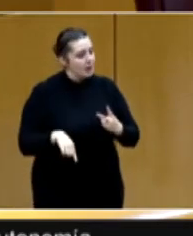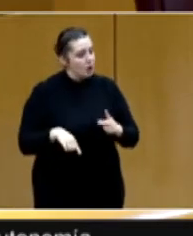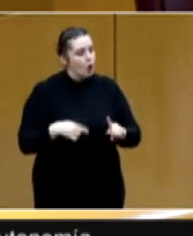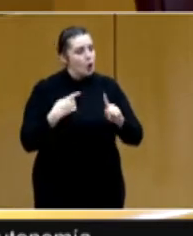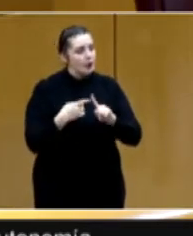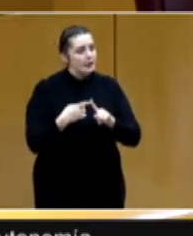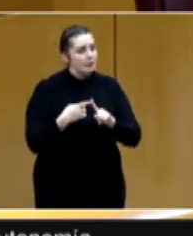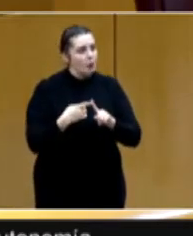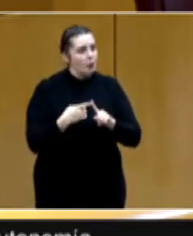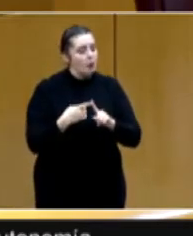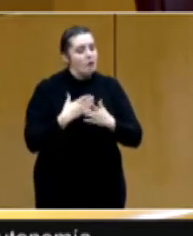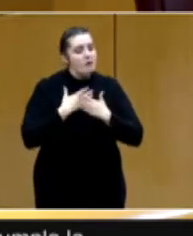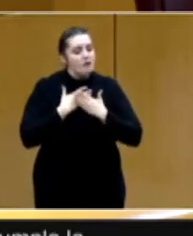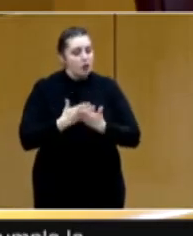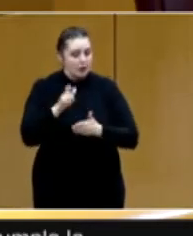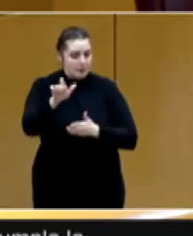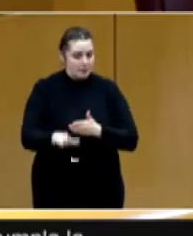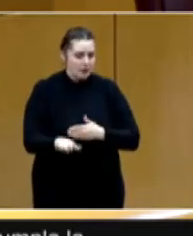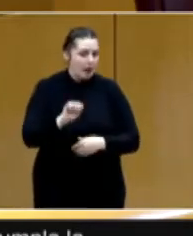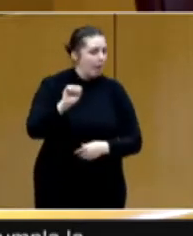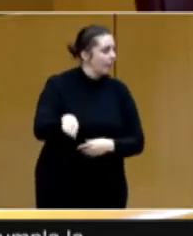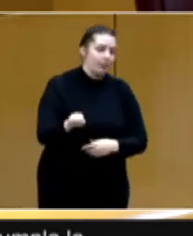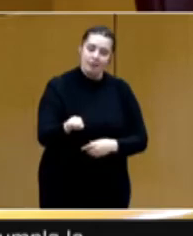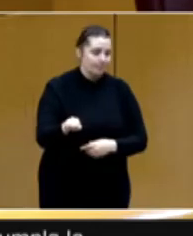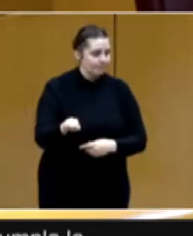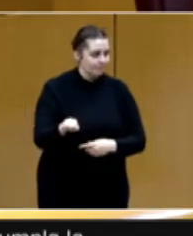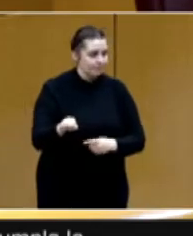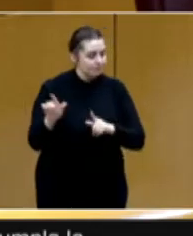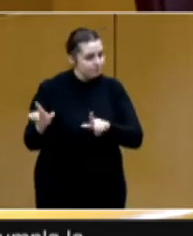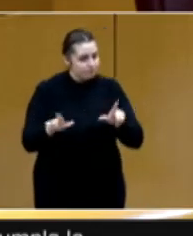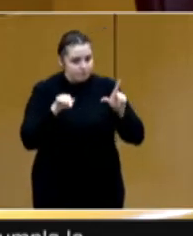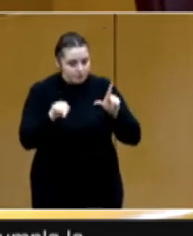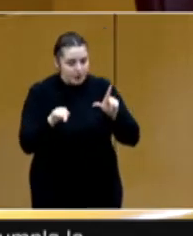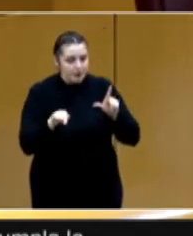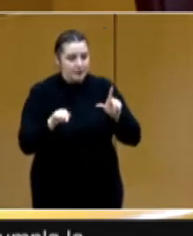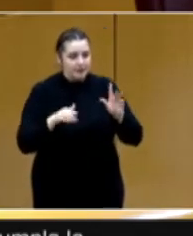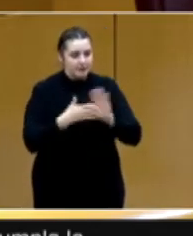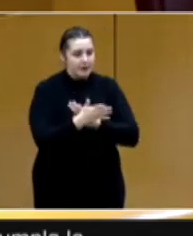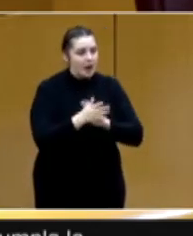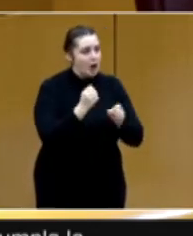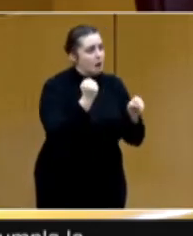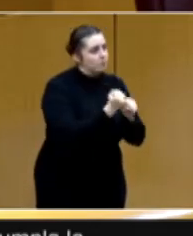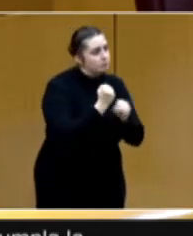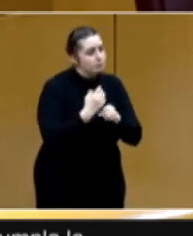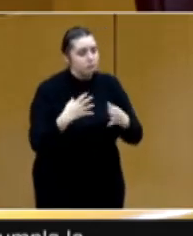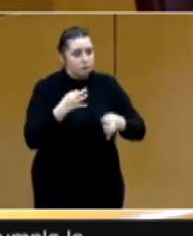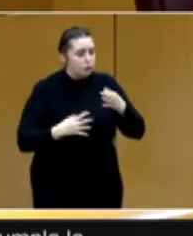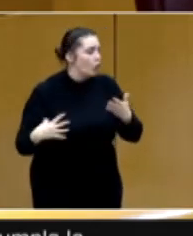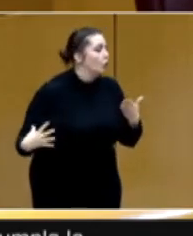vulnerada la voluntad de la persona con discapacidad en esa obra coral estamos todos